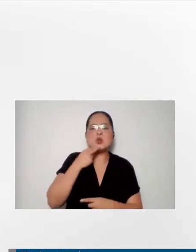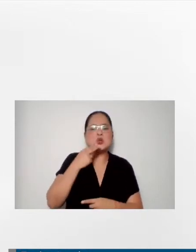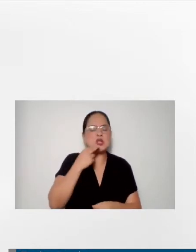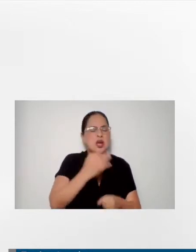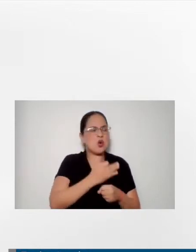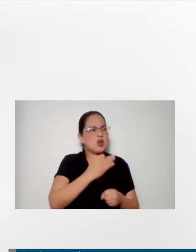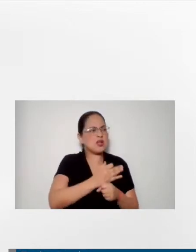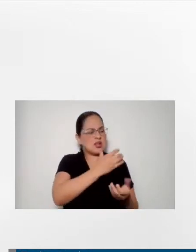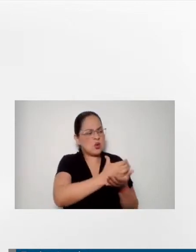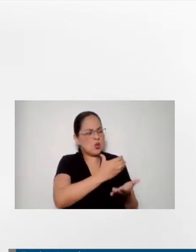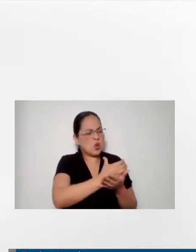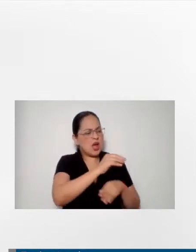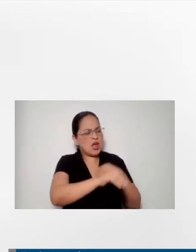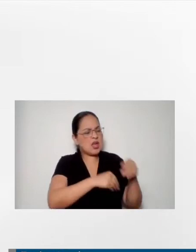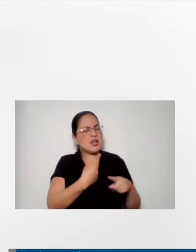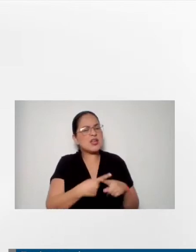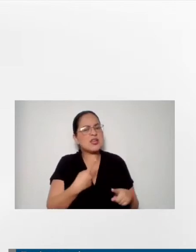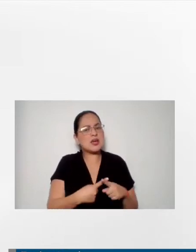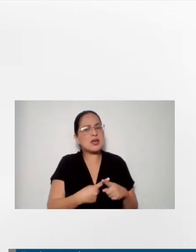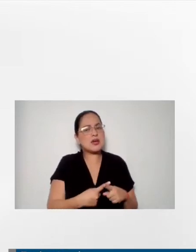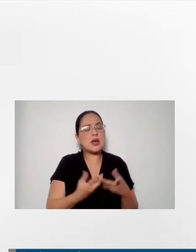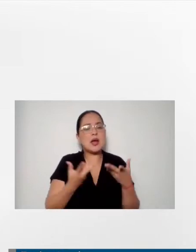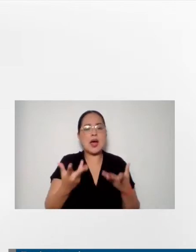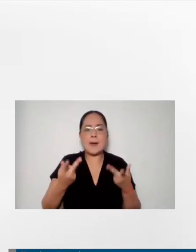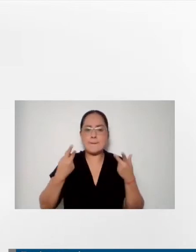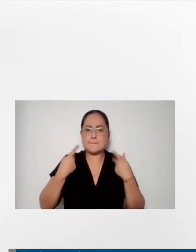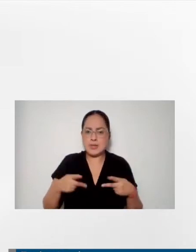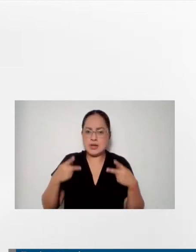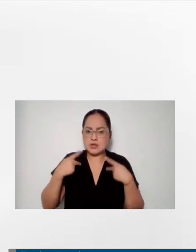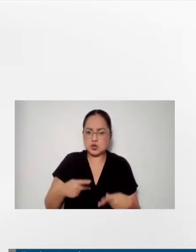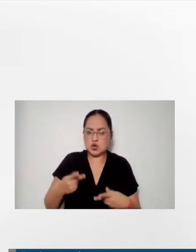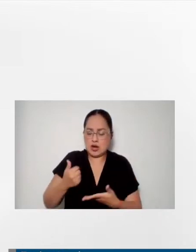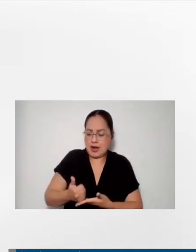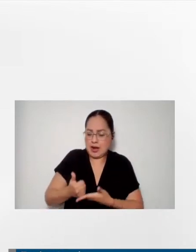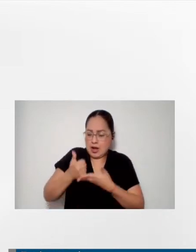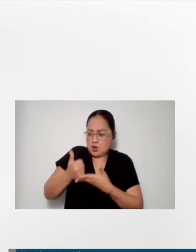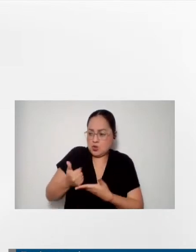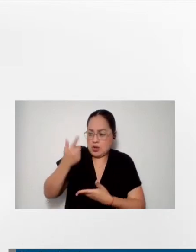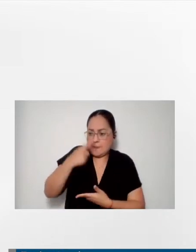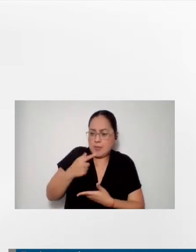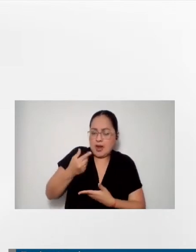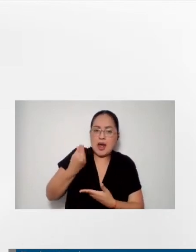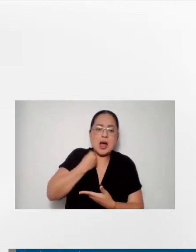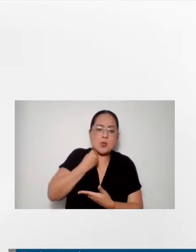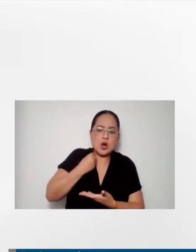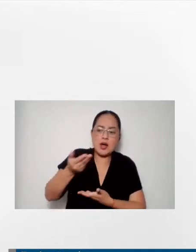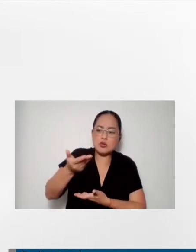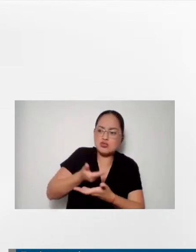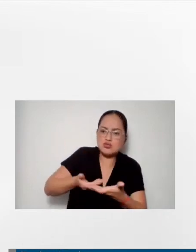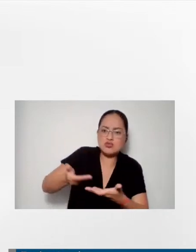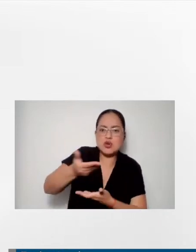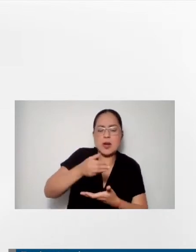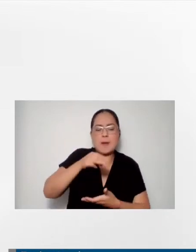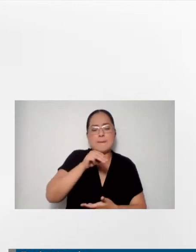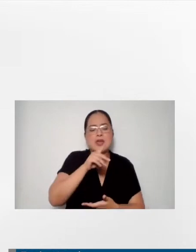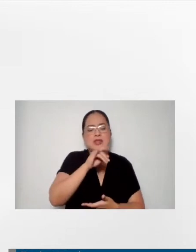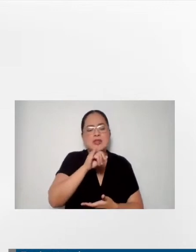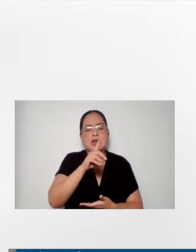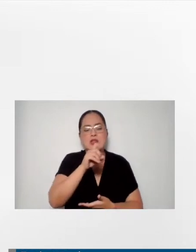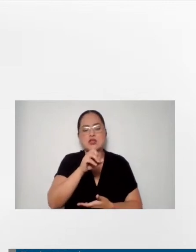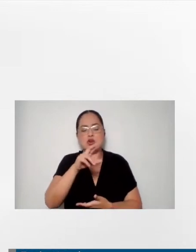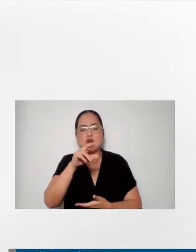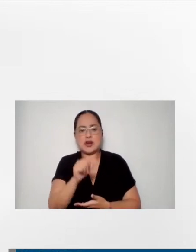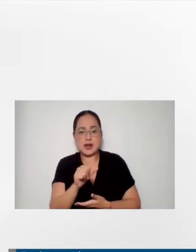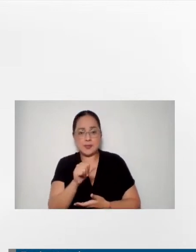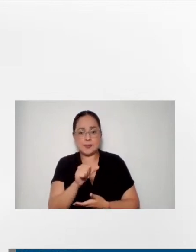Y me decían, estos cuadernos también lo pueden usar personas mediadoras. Y pensaríamos como, ¿qué tiene que ver esto con la mediación? Y que